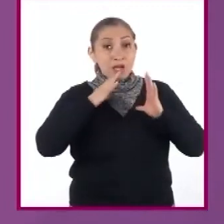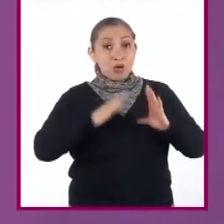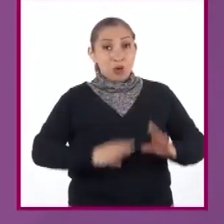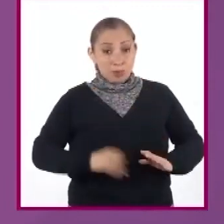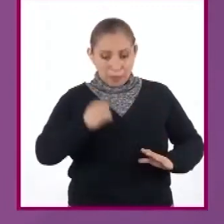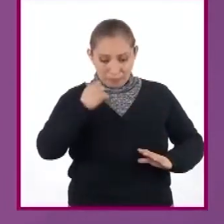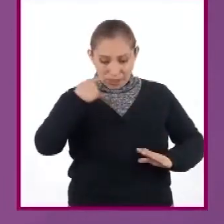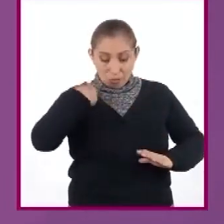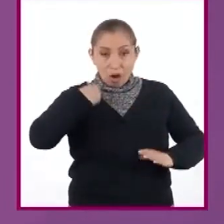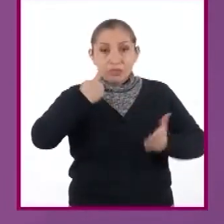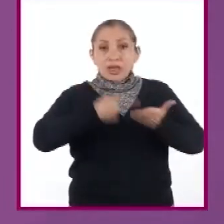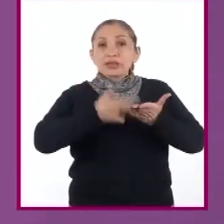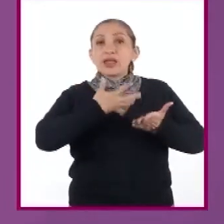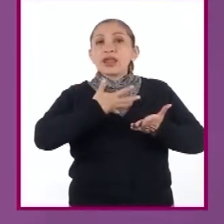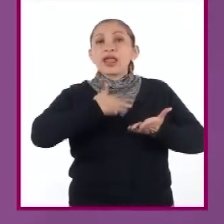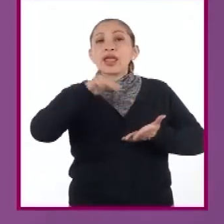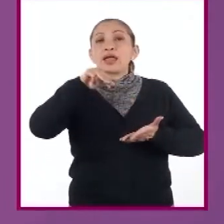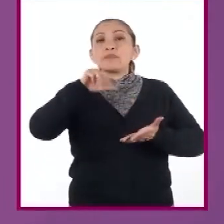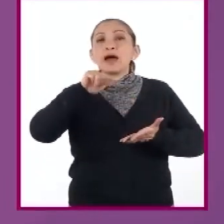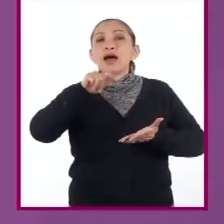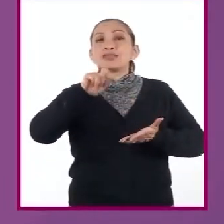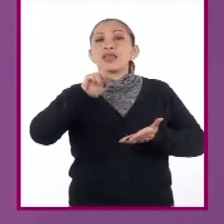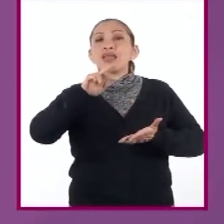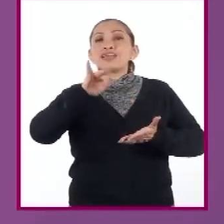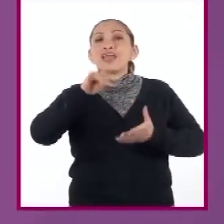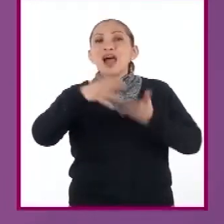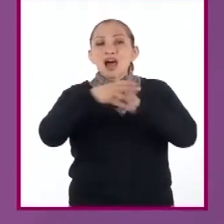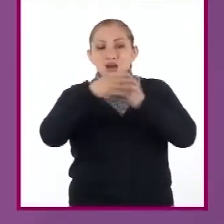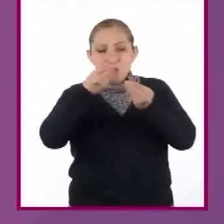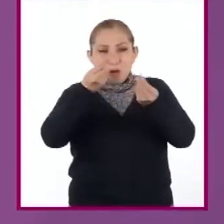mismo está hecho de materia.